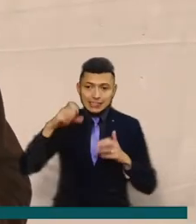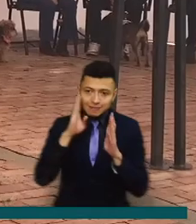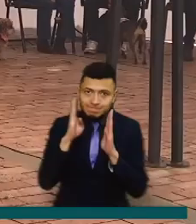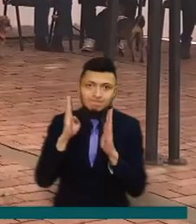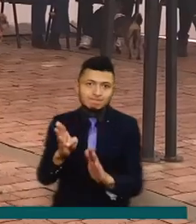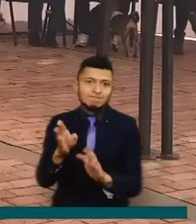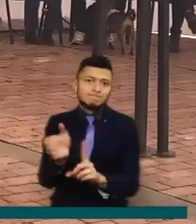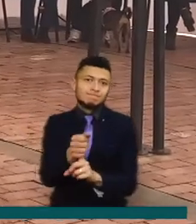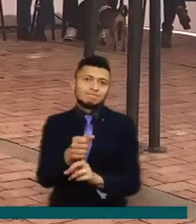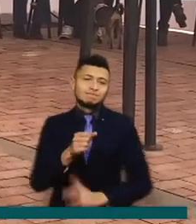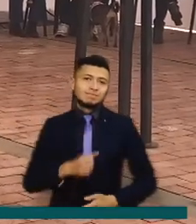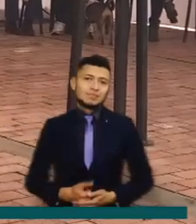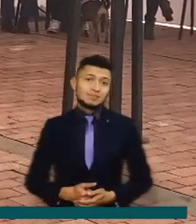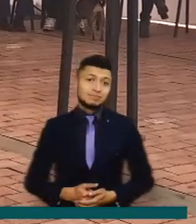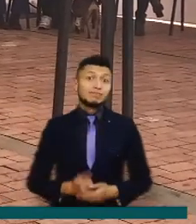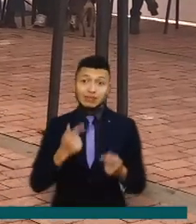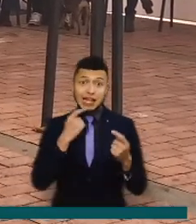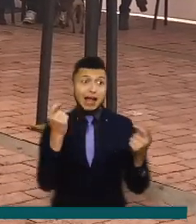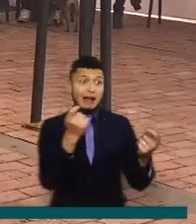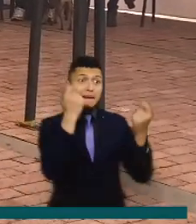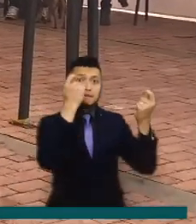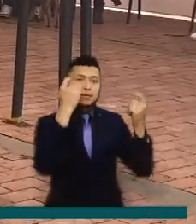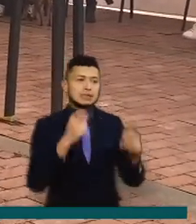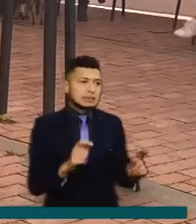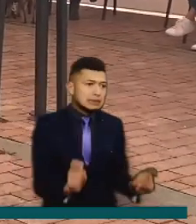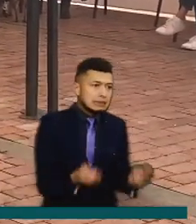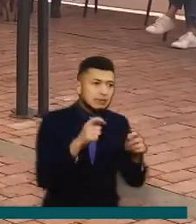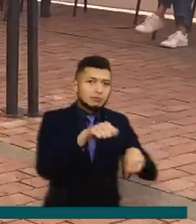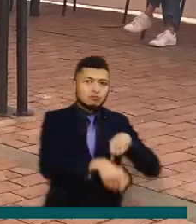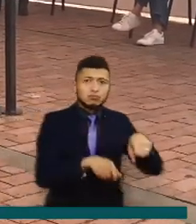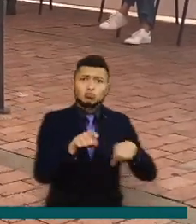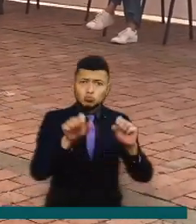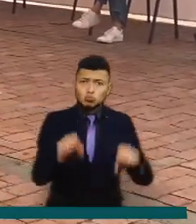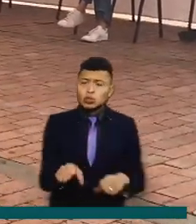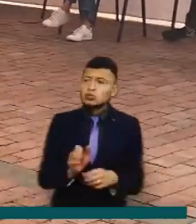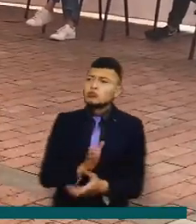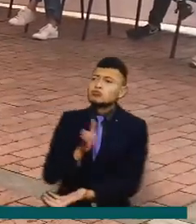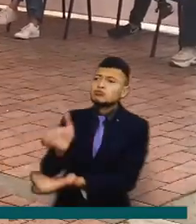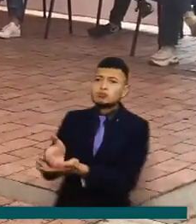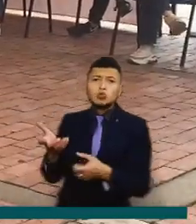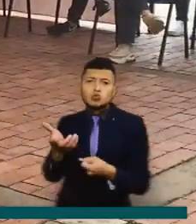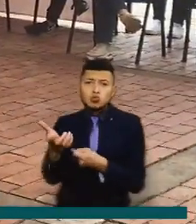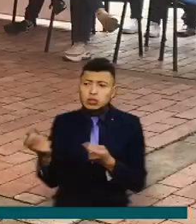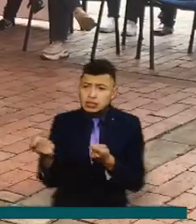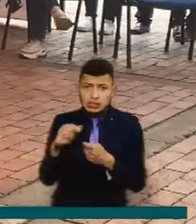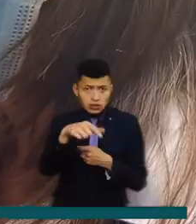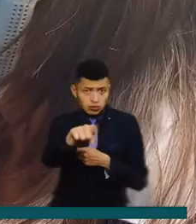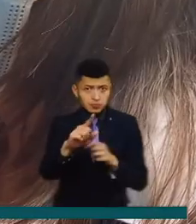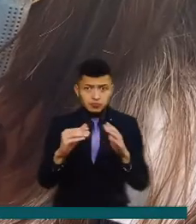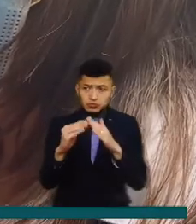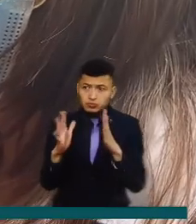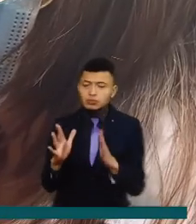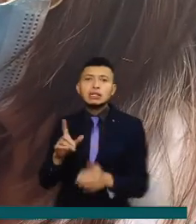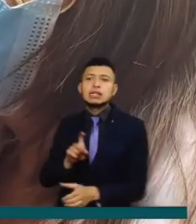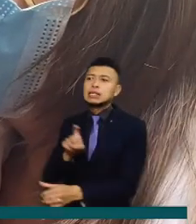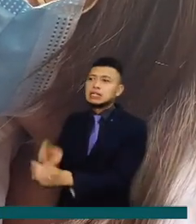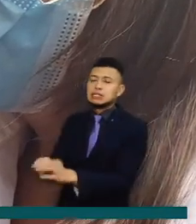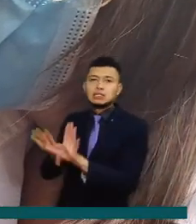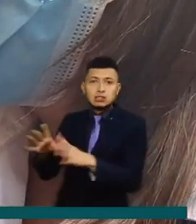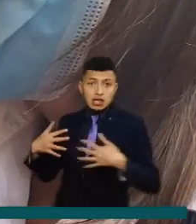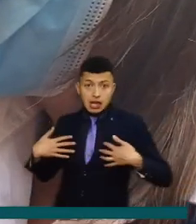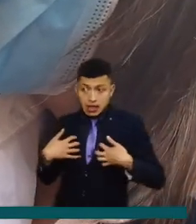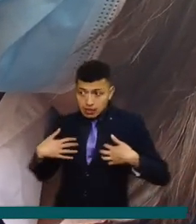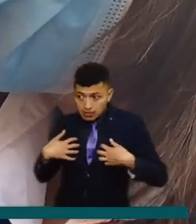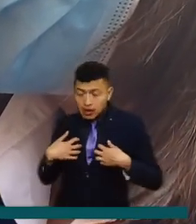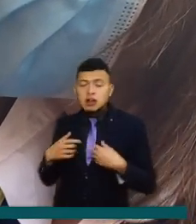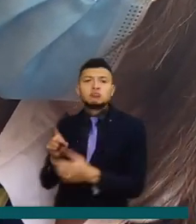priorizar. Para ser parte de la campaña Salvando Patas, solo debe acercarse a la estación de bomberos más cercana, registrar a su animal